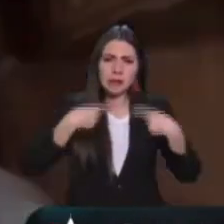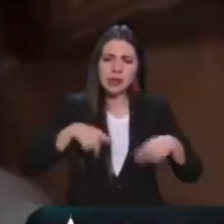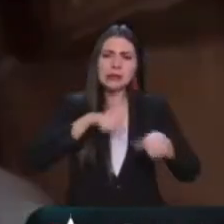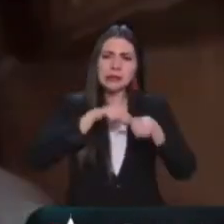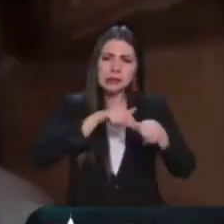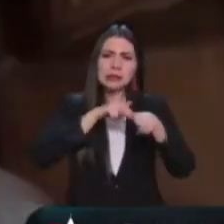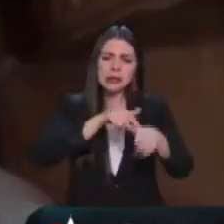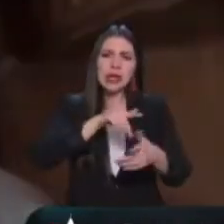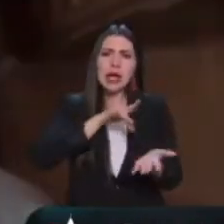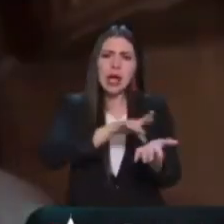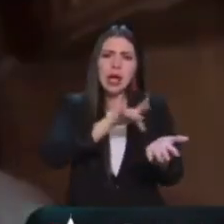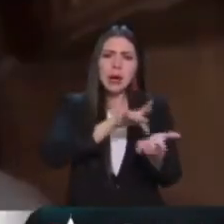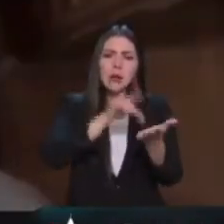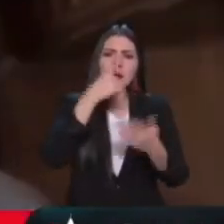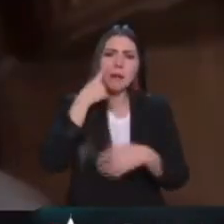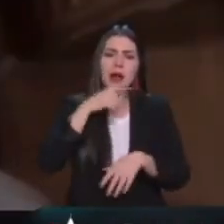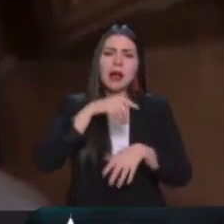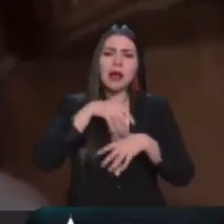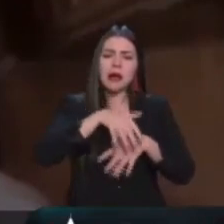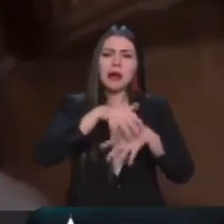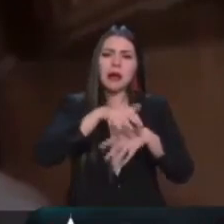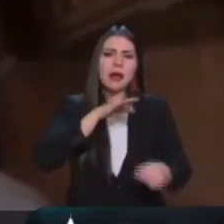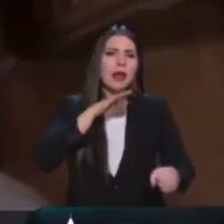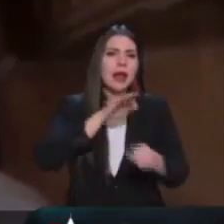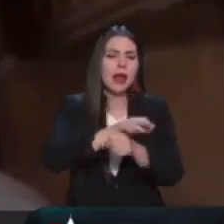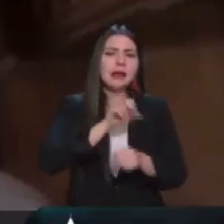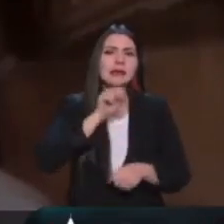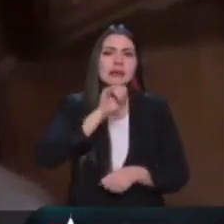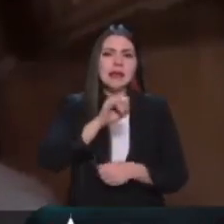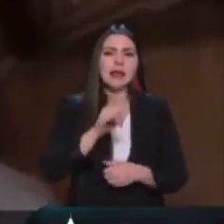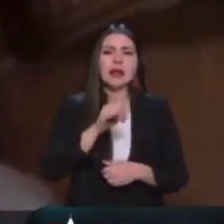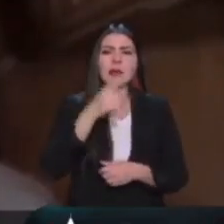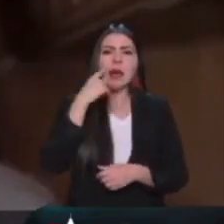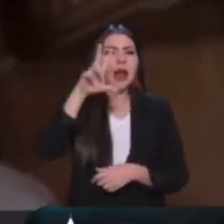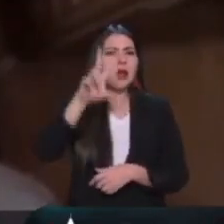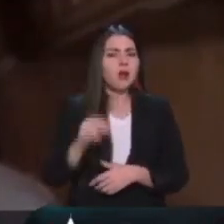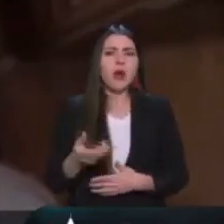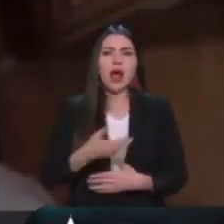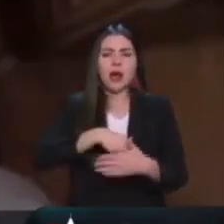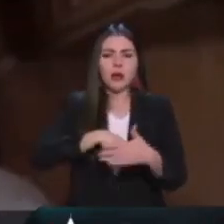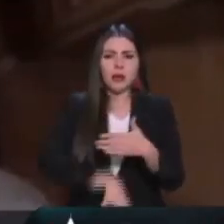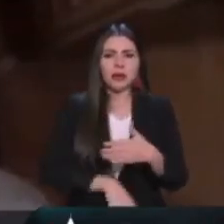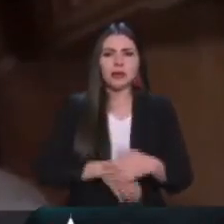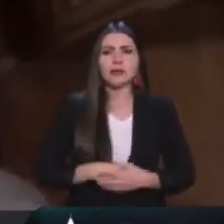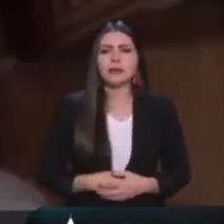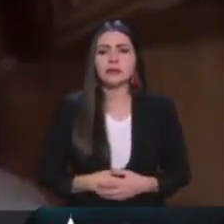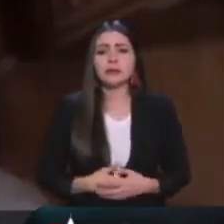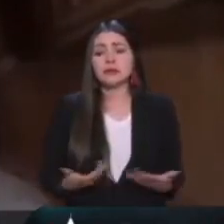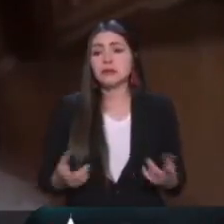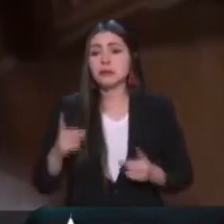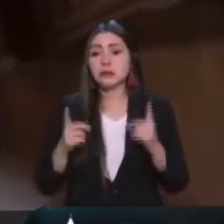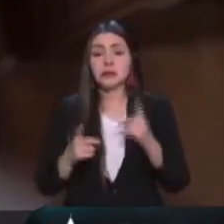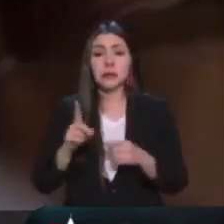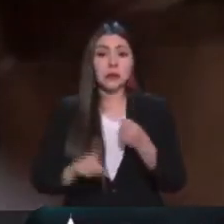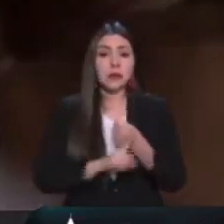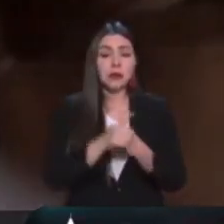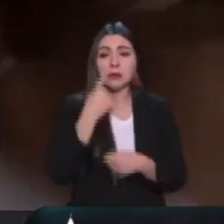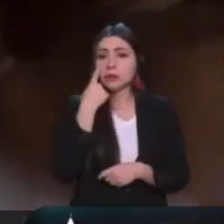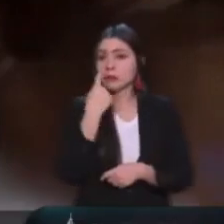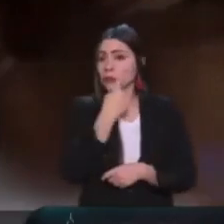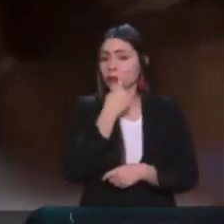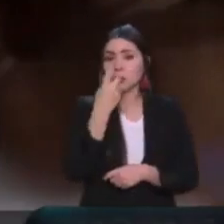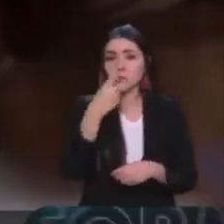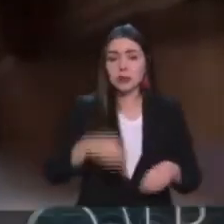haciéndolo. No hay duda que el dilema se resuelve mirando las dos vidas, la de la